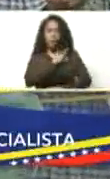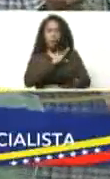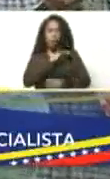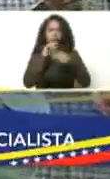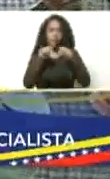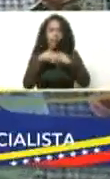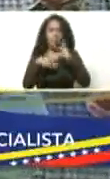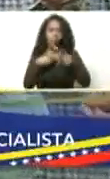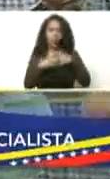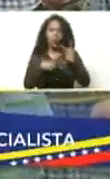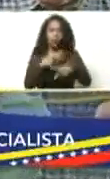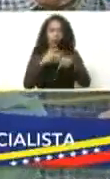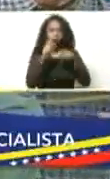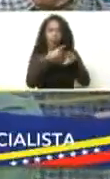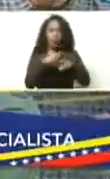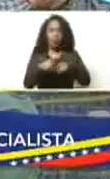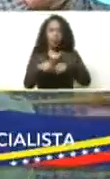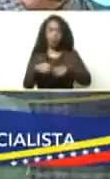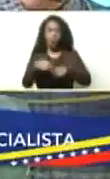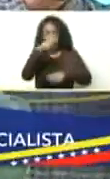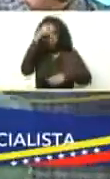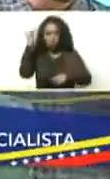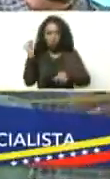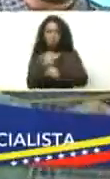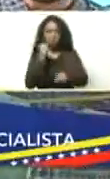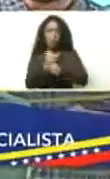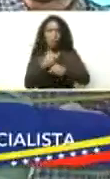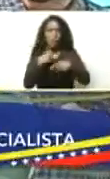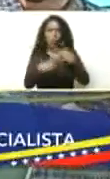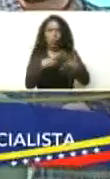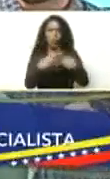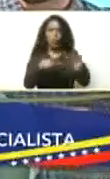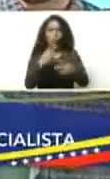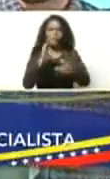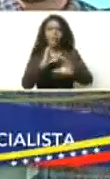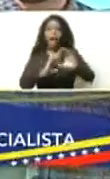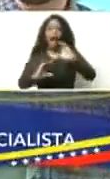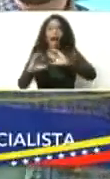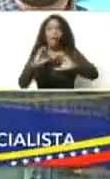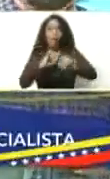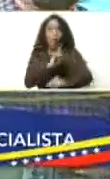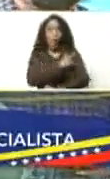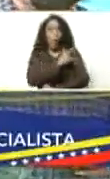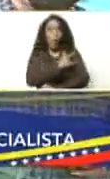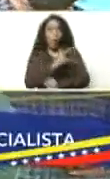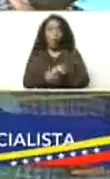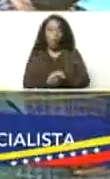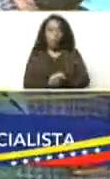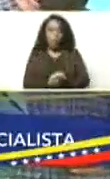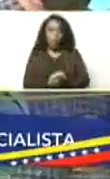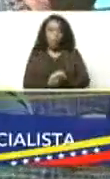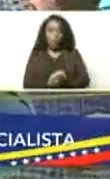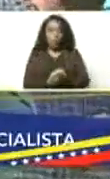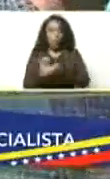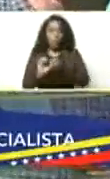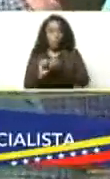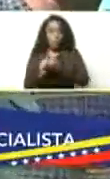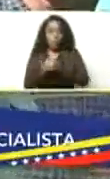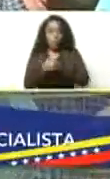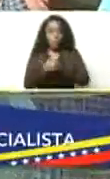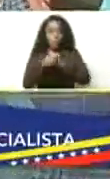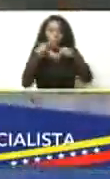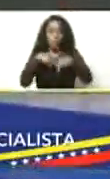los productores, los campesinos, producto de los científicos, de las universidades. La papa